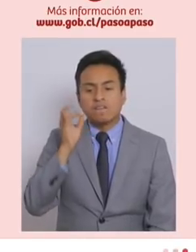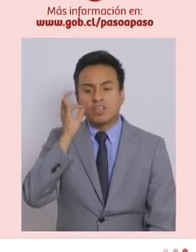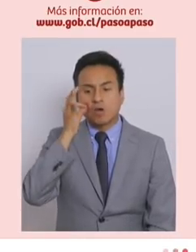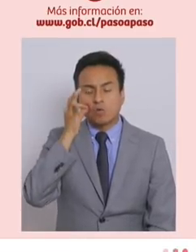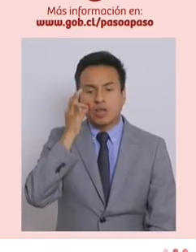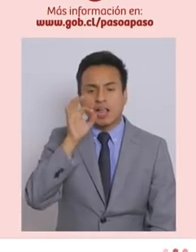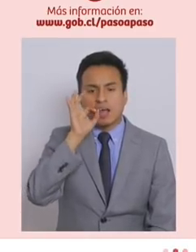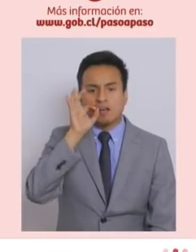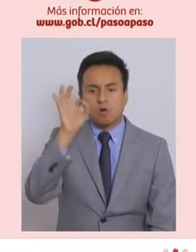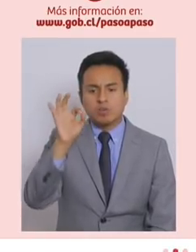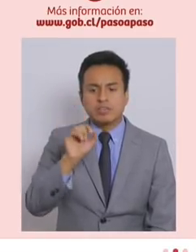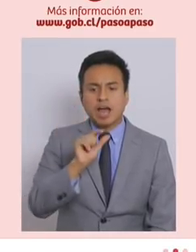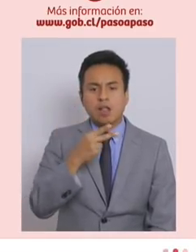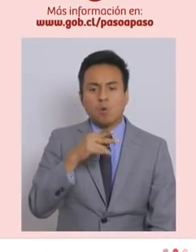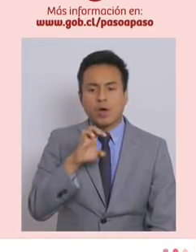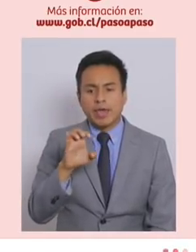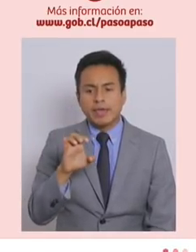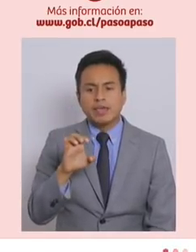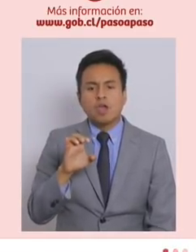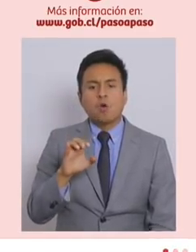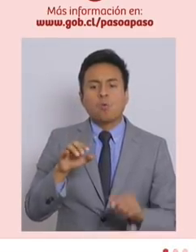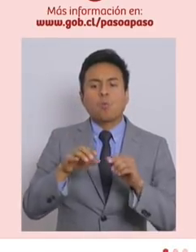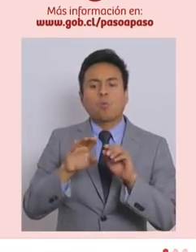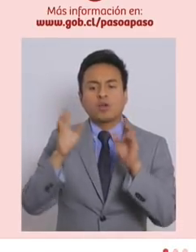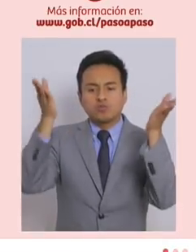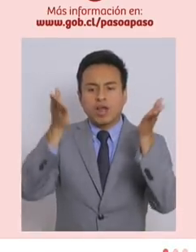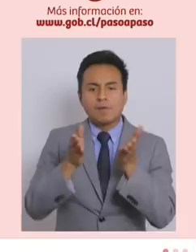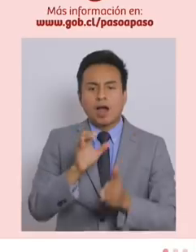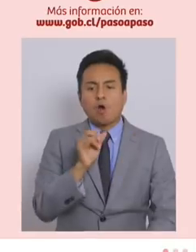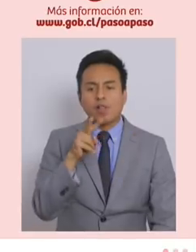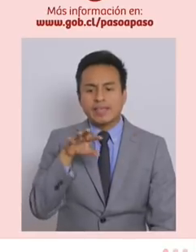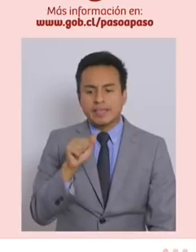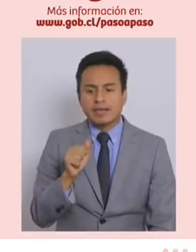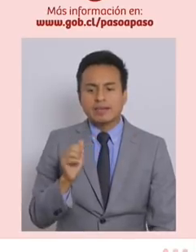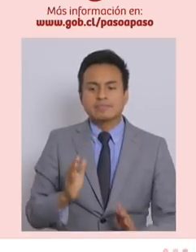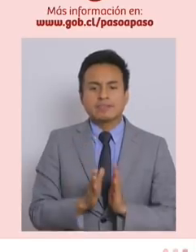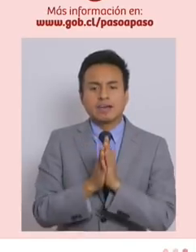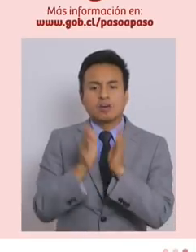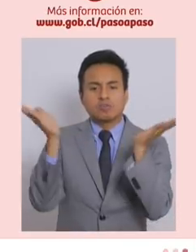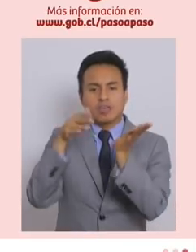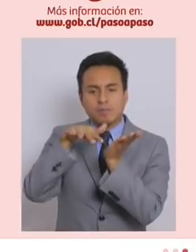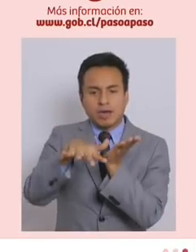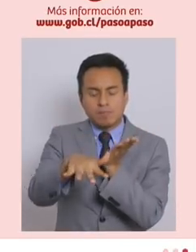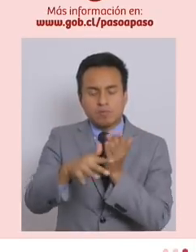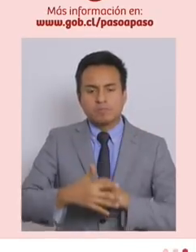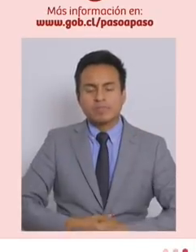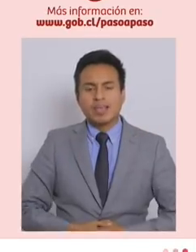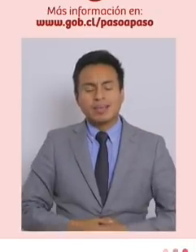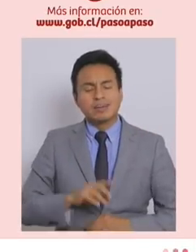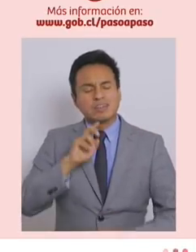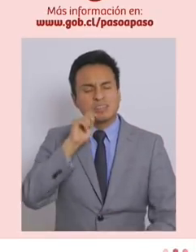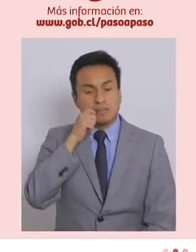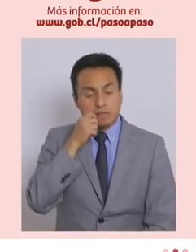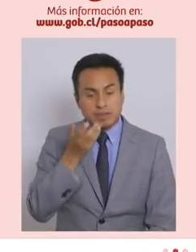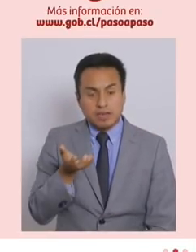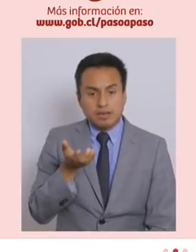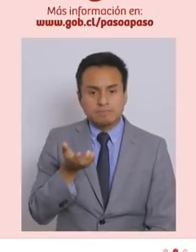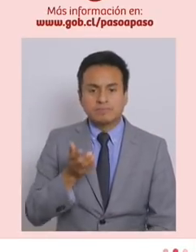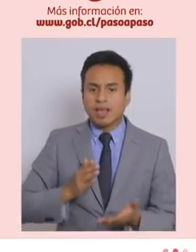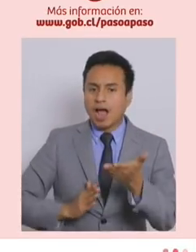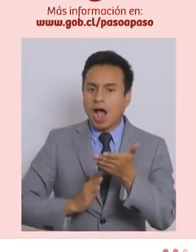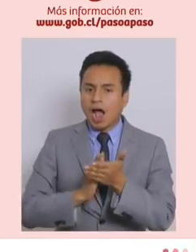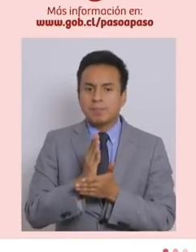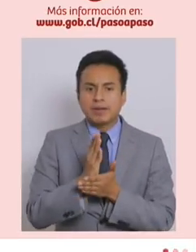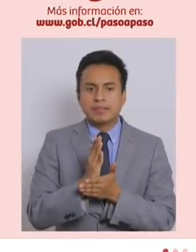las condes alhué huechuraba colina y san josé de maipo esto significa que a partir